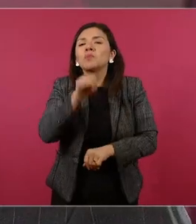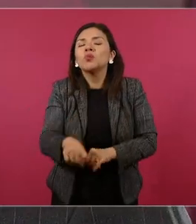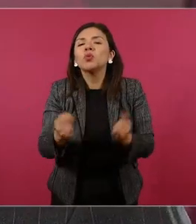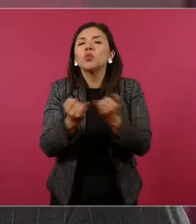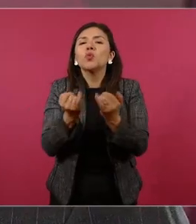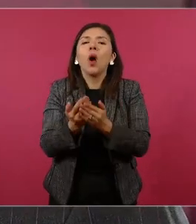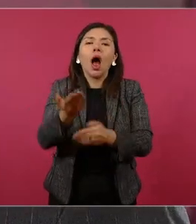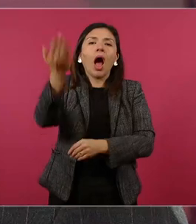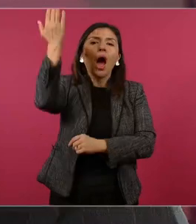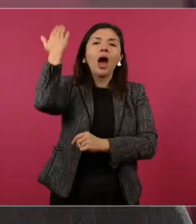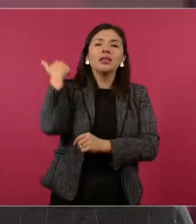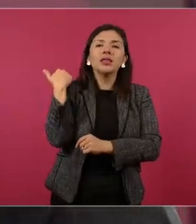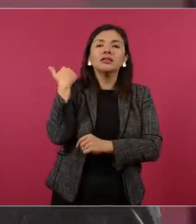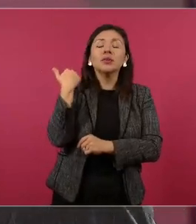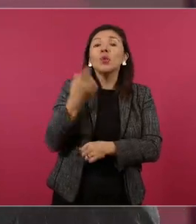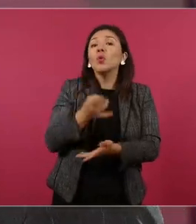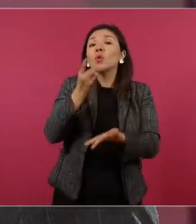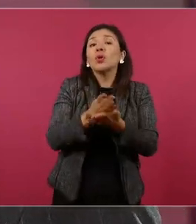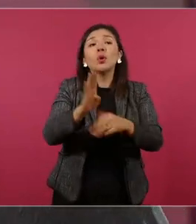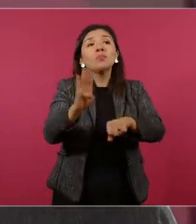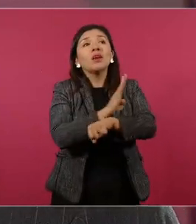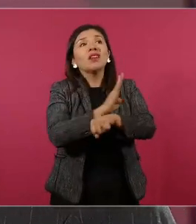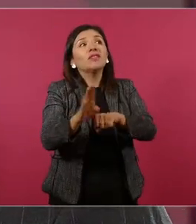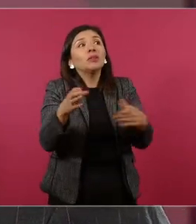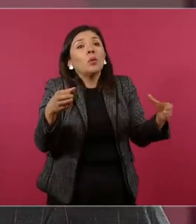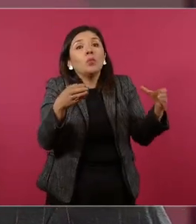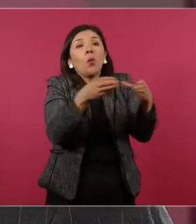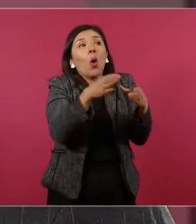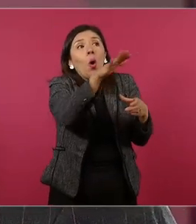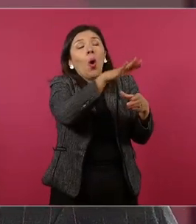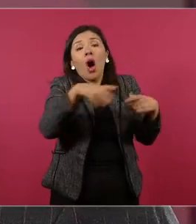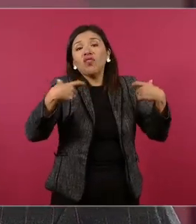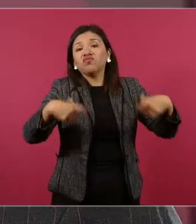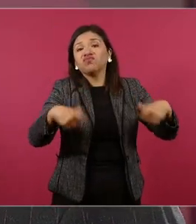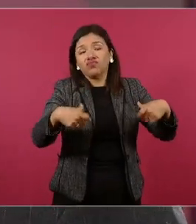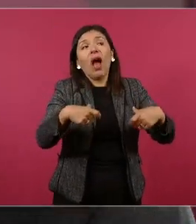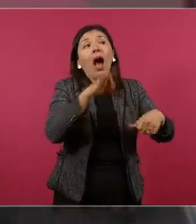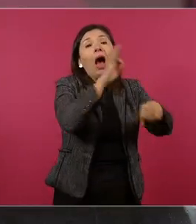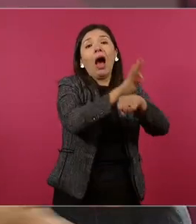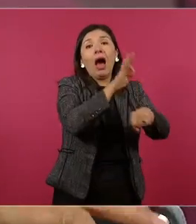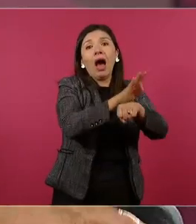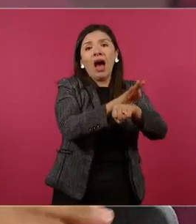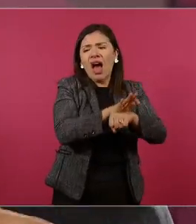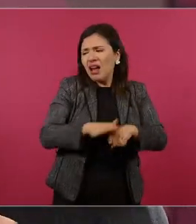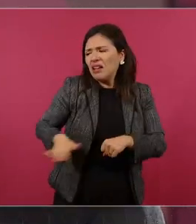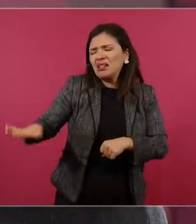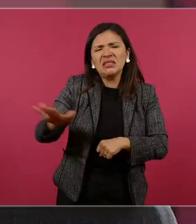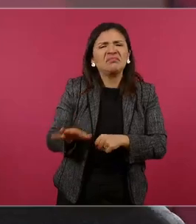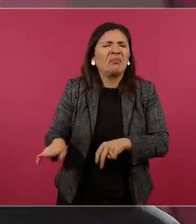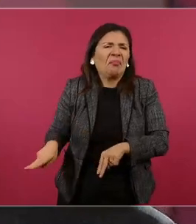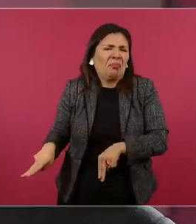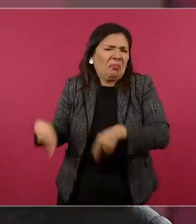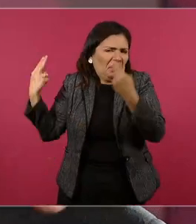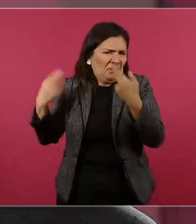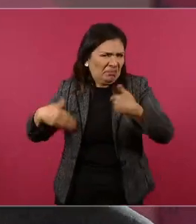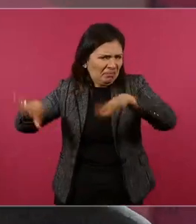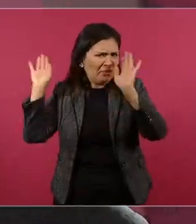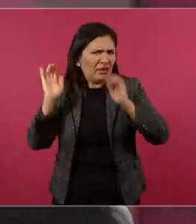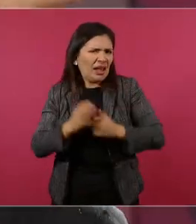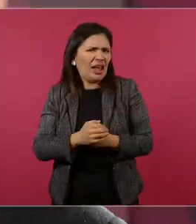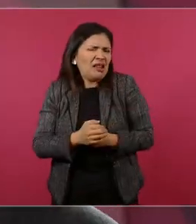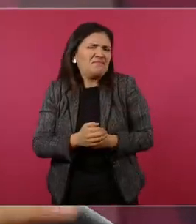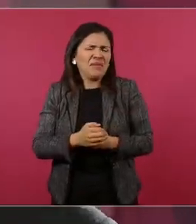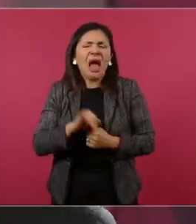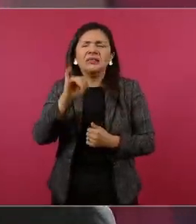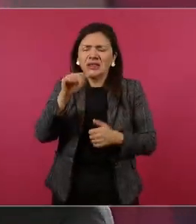antes para beneficio de una minoría el pueblo no existía el pueblo lo